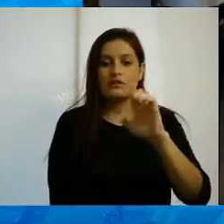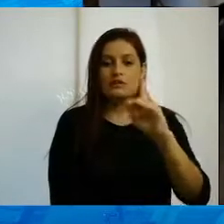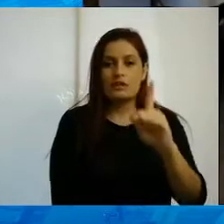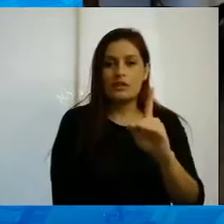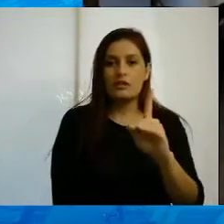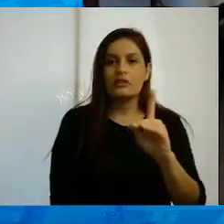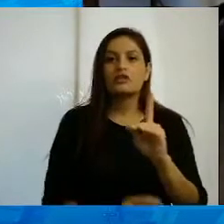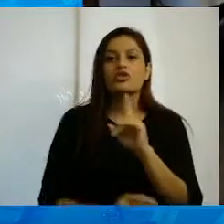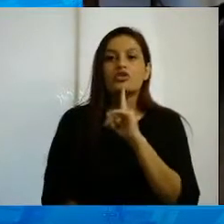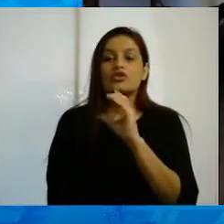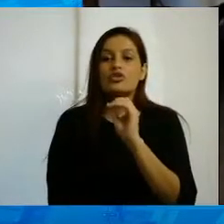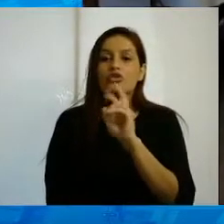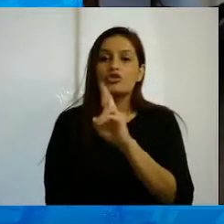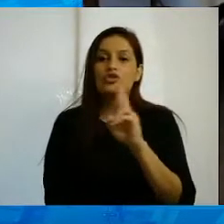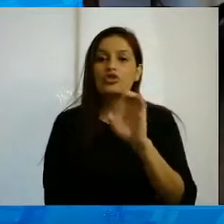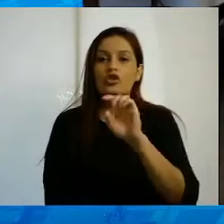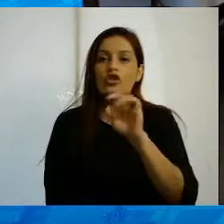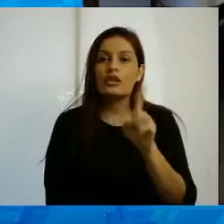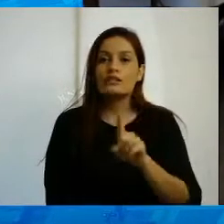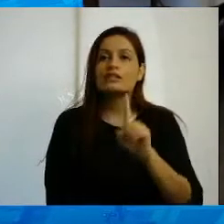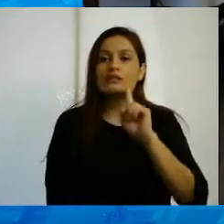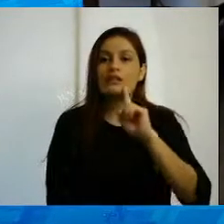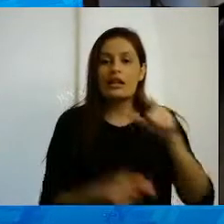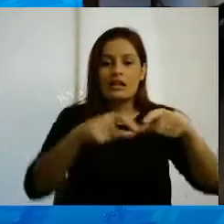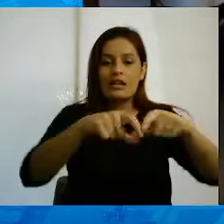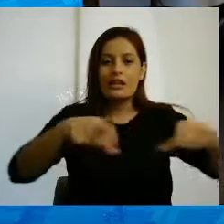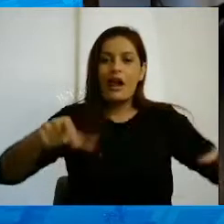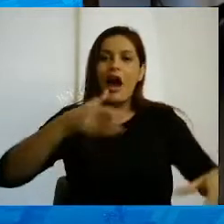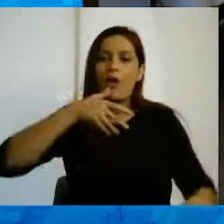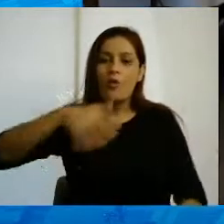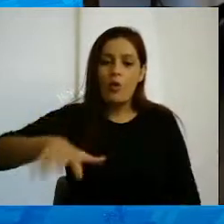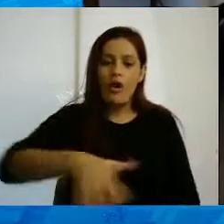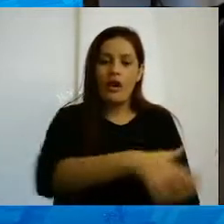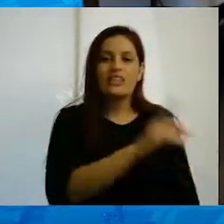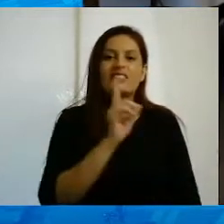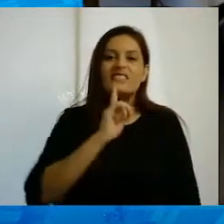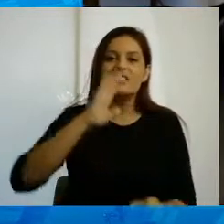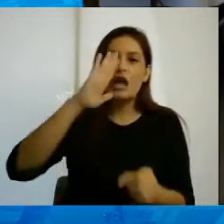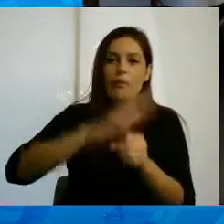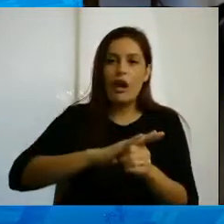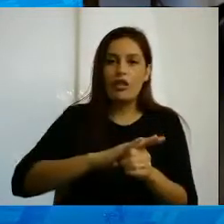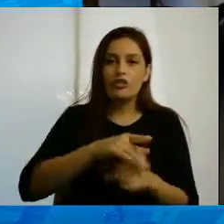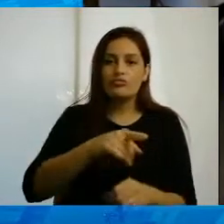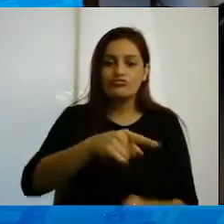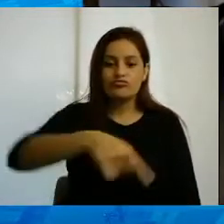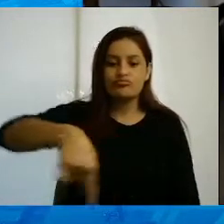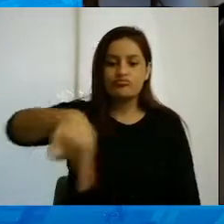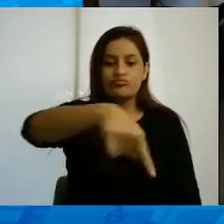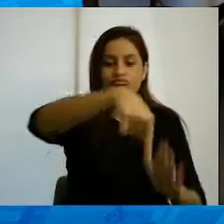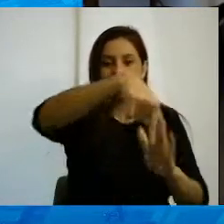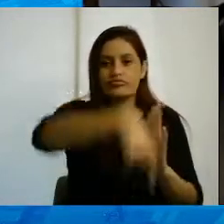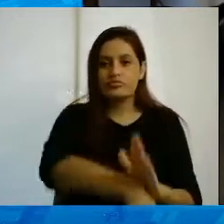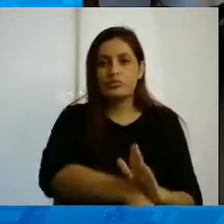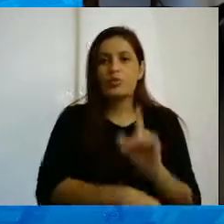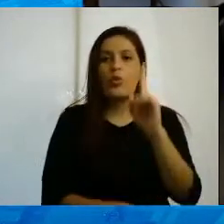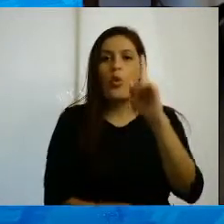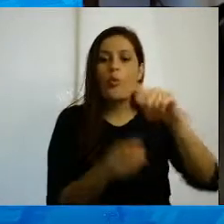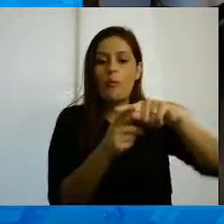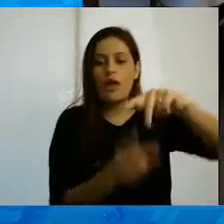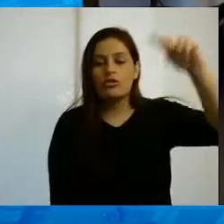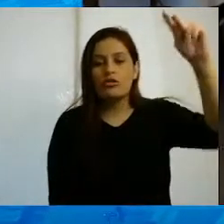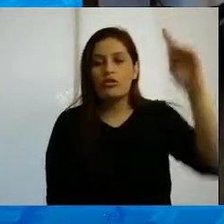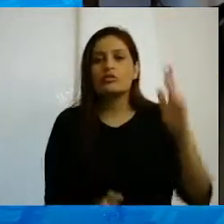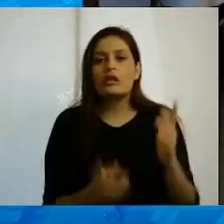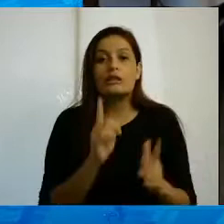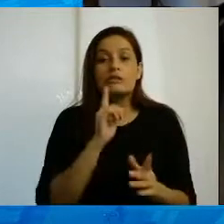las Bancas Rojas, en el área verde hay un canal cercano a la vereda. Está destapado, con un forado más o menos de 1,5 metros cuadrados.